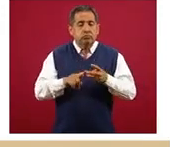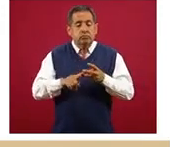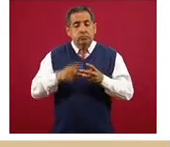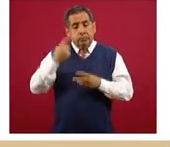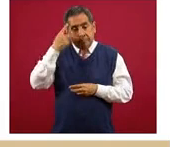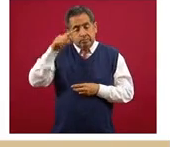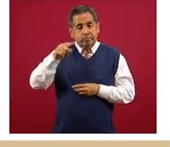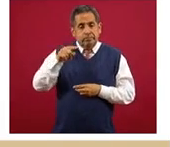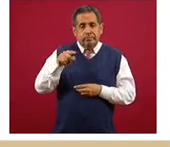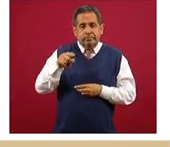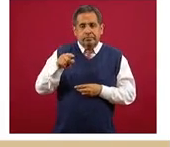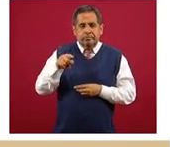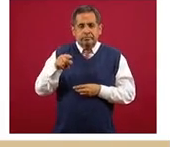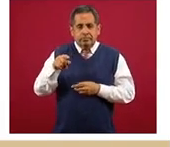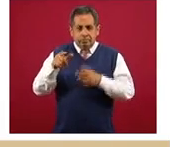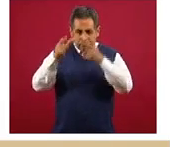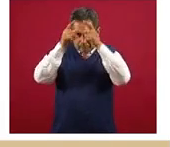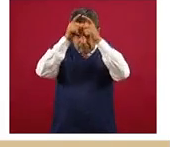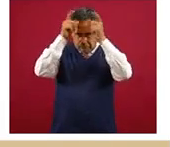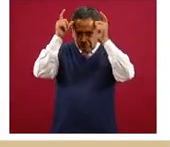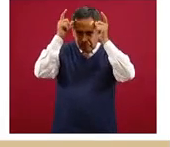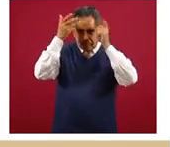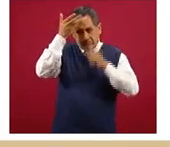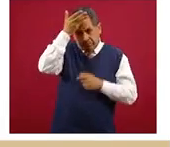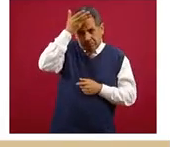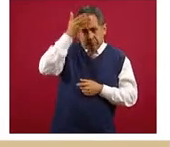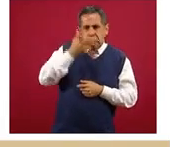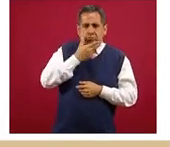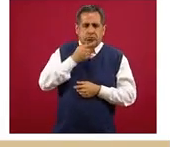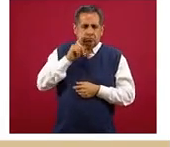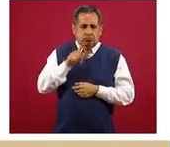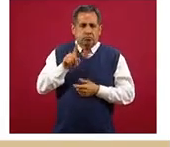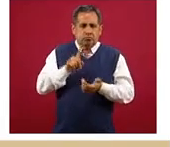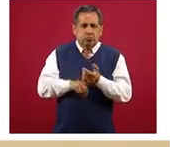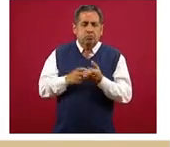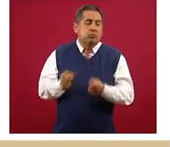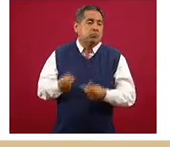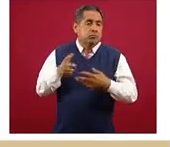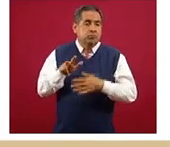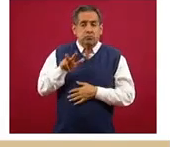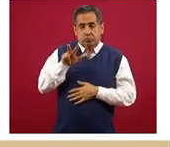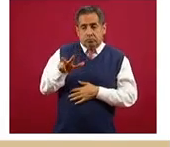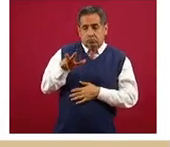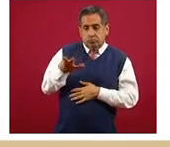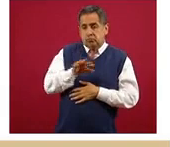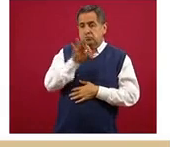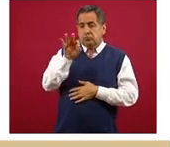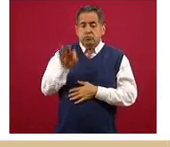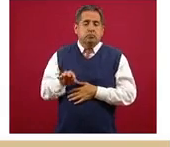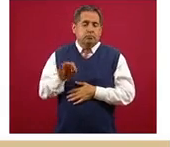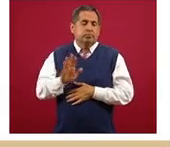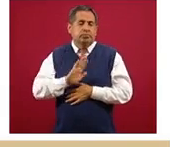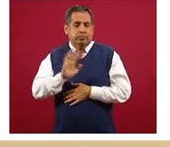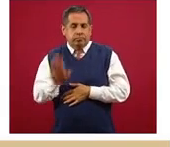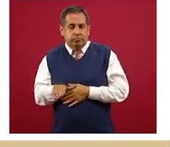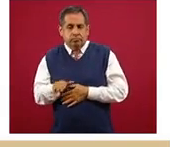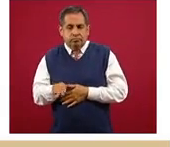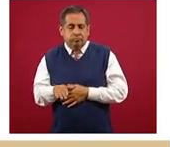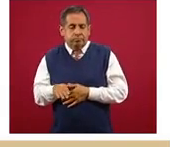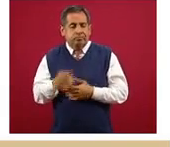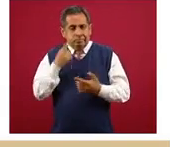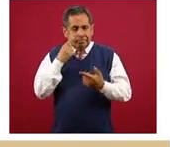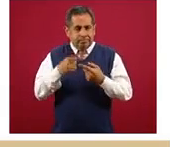vemos cómo el grupo de enfermeras y de enfermeros, que era el que estaba en el primer lugar en la totalidad de los casos,